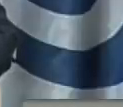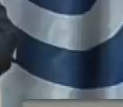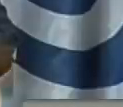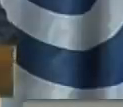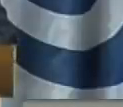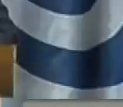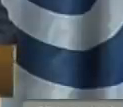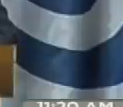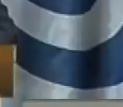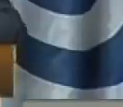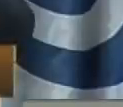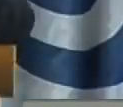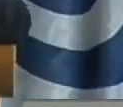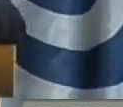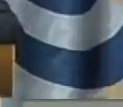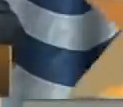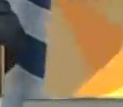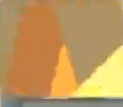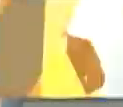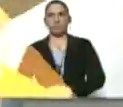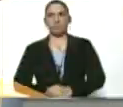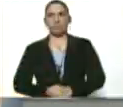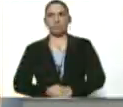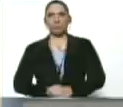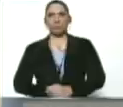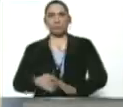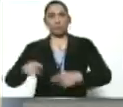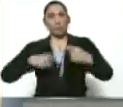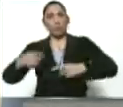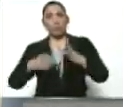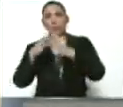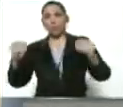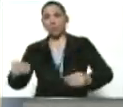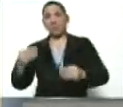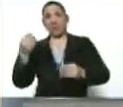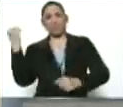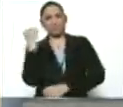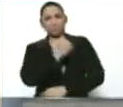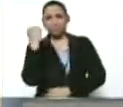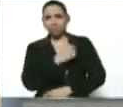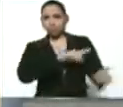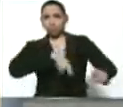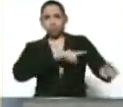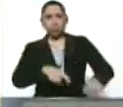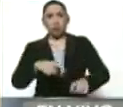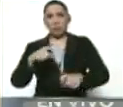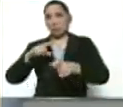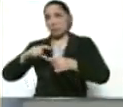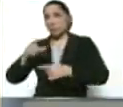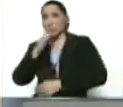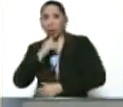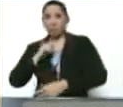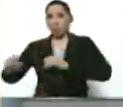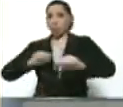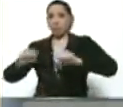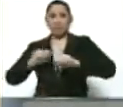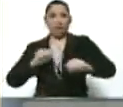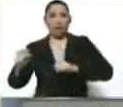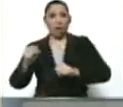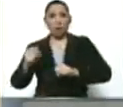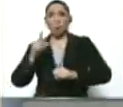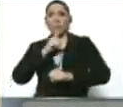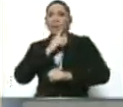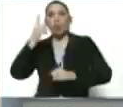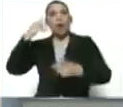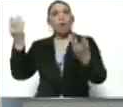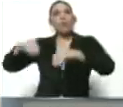a un dirigente de derechos humanos, a un dirigente campesino, a un desmovilizado de los llamados acuerdos de paz, que pareciera que fue para